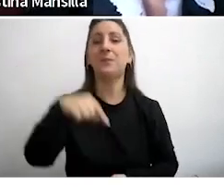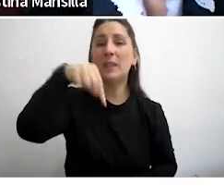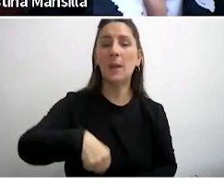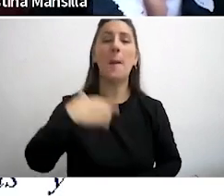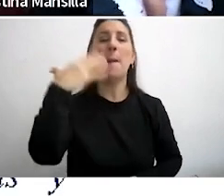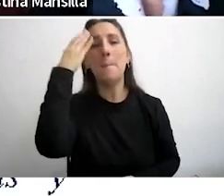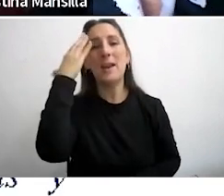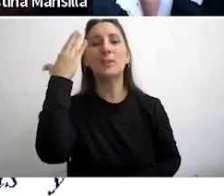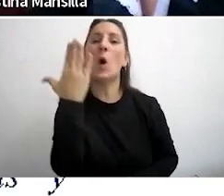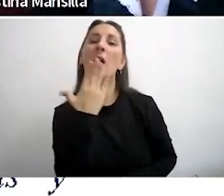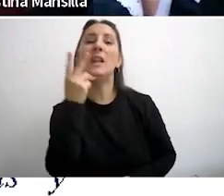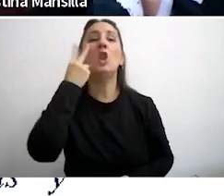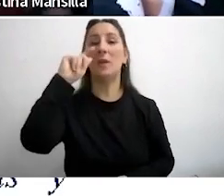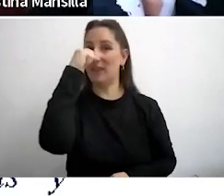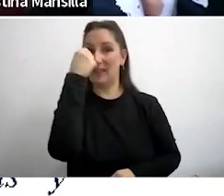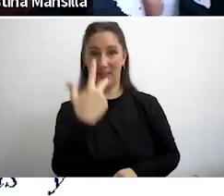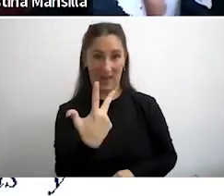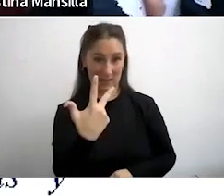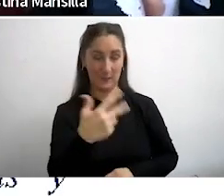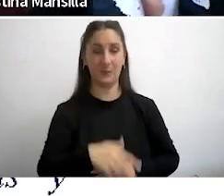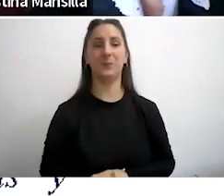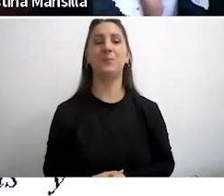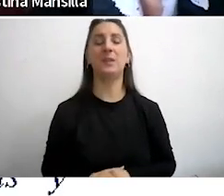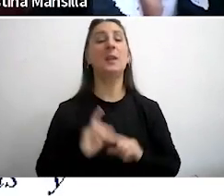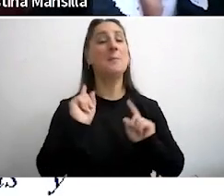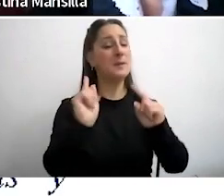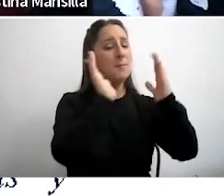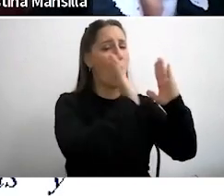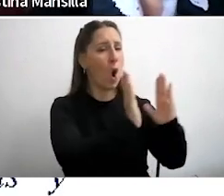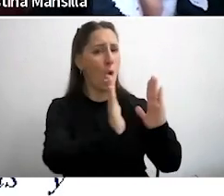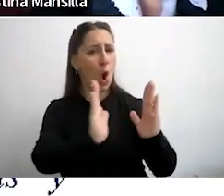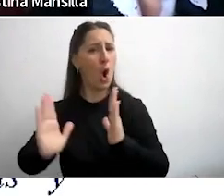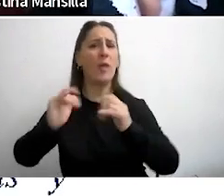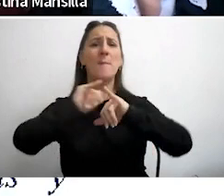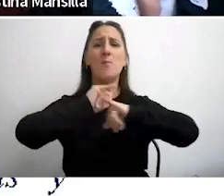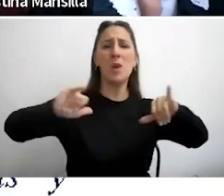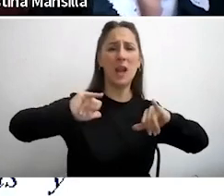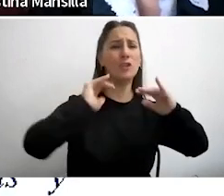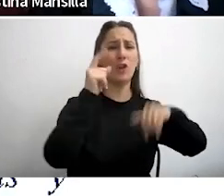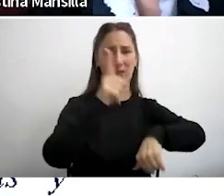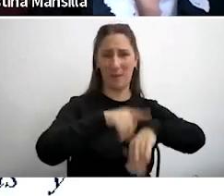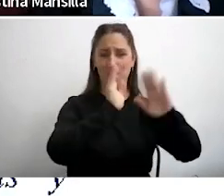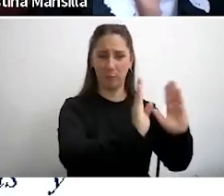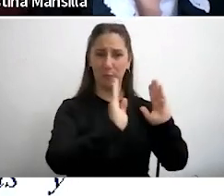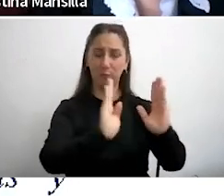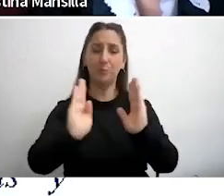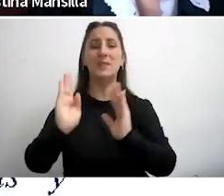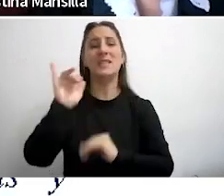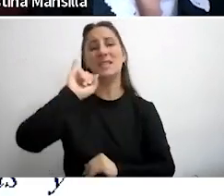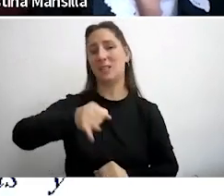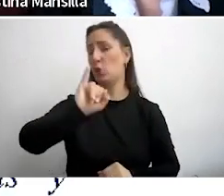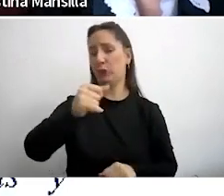marzo-abril 2023. Y bueno, siguiendo el orden cronológico de las publicaciones, no podíamos dejar de mencionar,